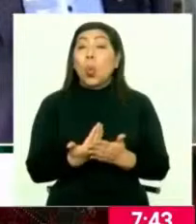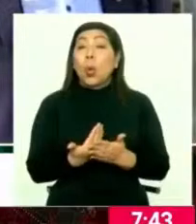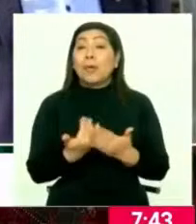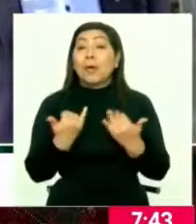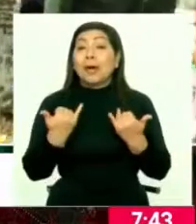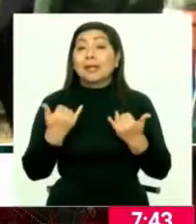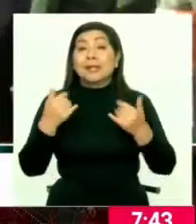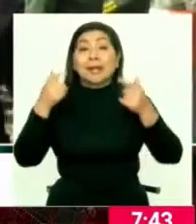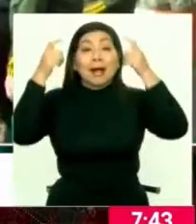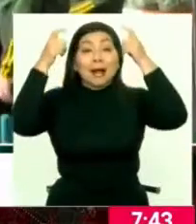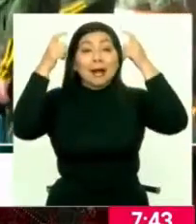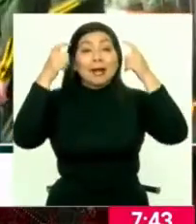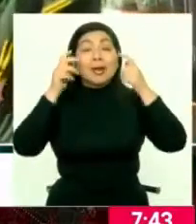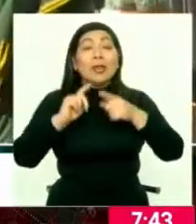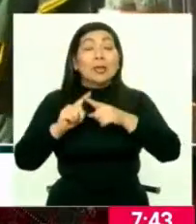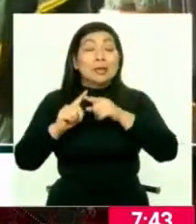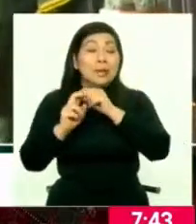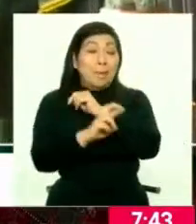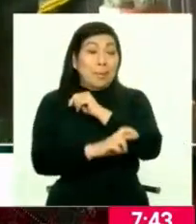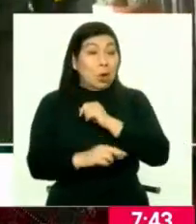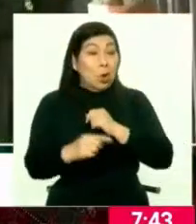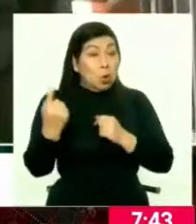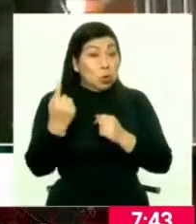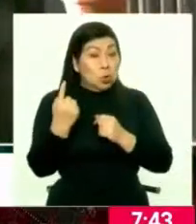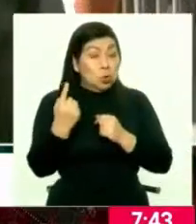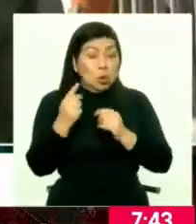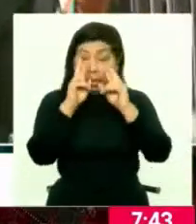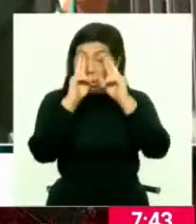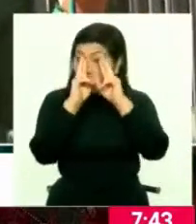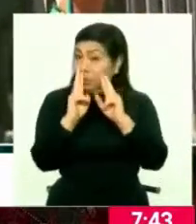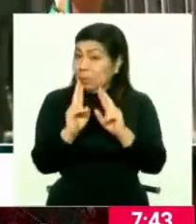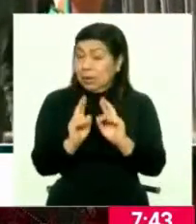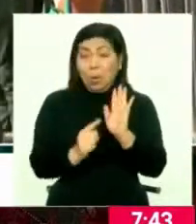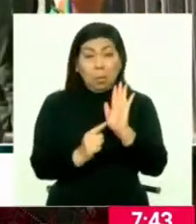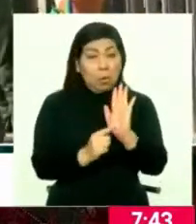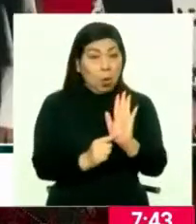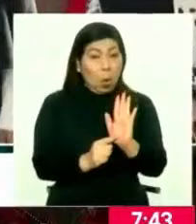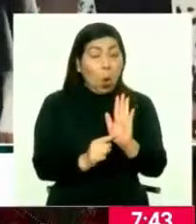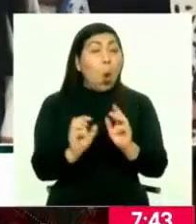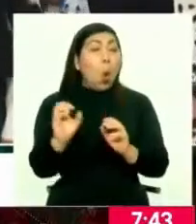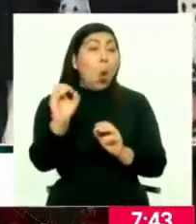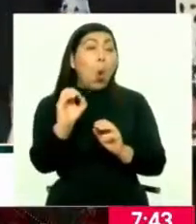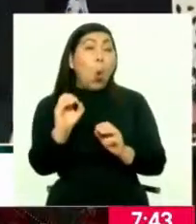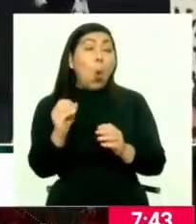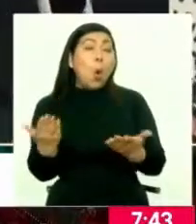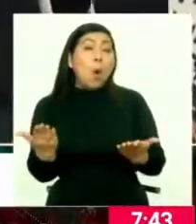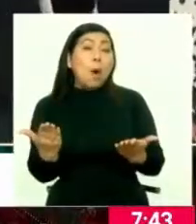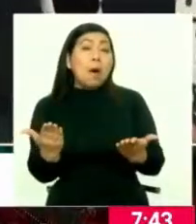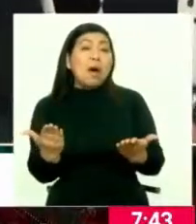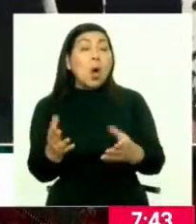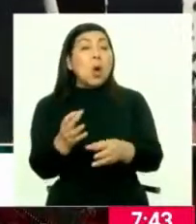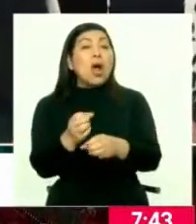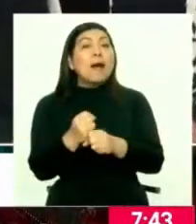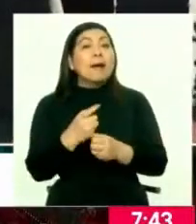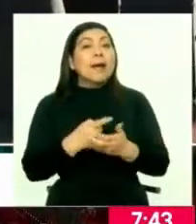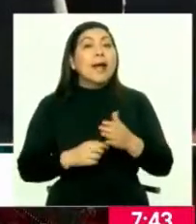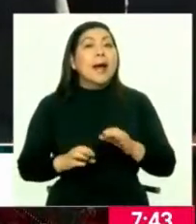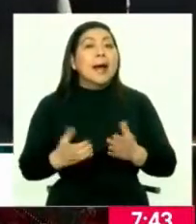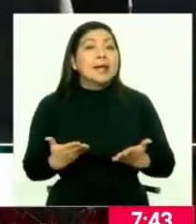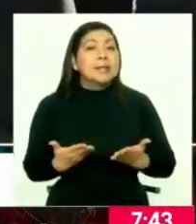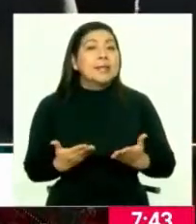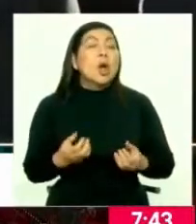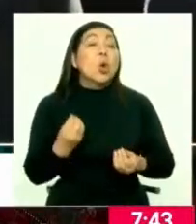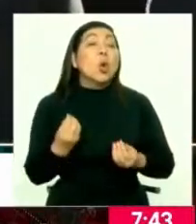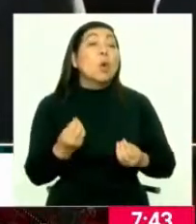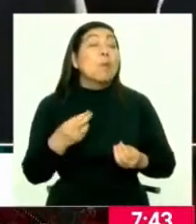monarca de estos países, ¿es solo protocolar representativo o hay una injerencia directa en la toma de decisiones, en la